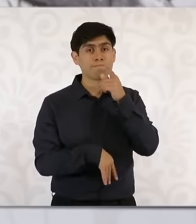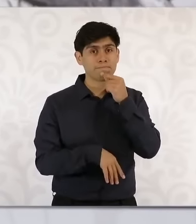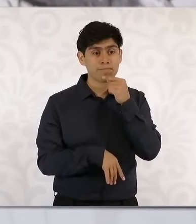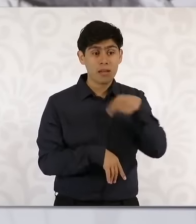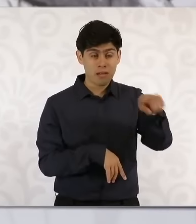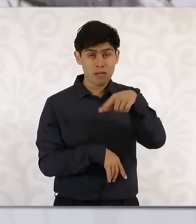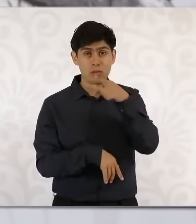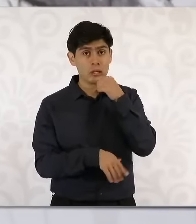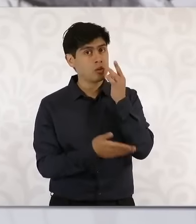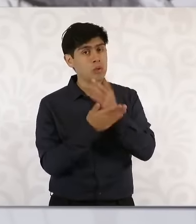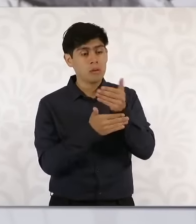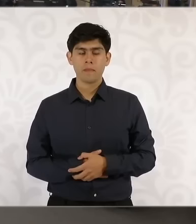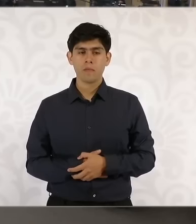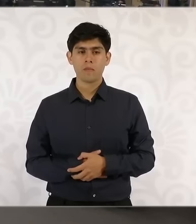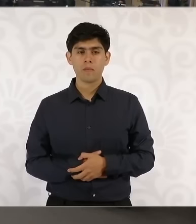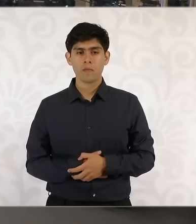escudos.